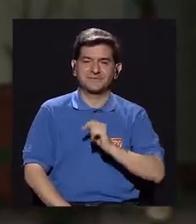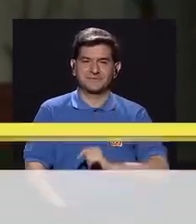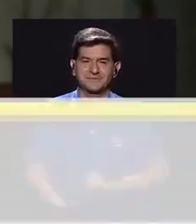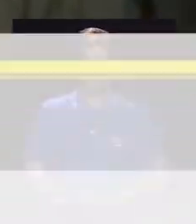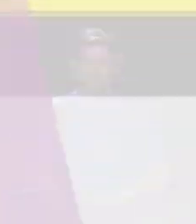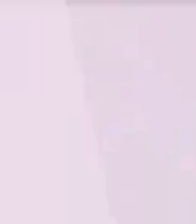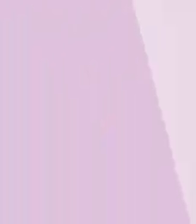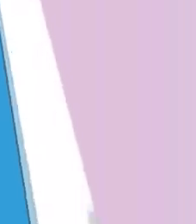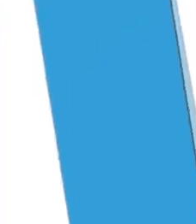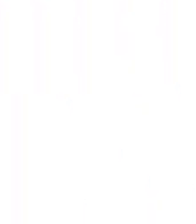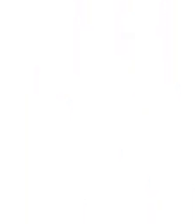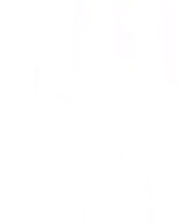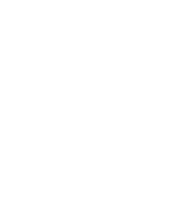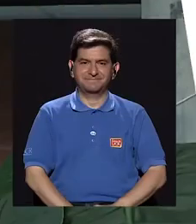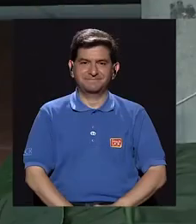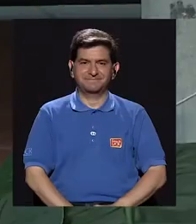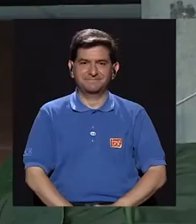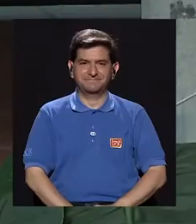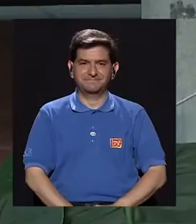ustedes.